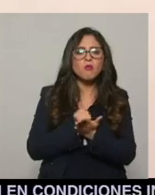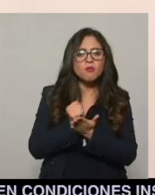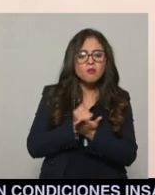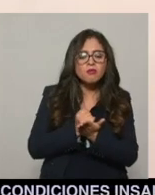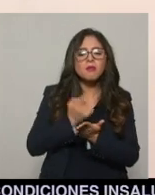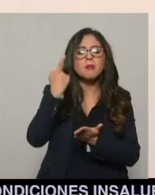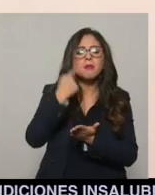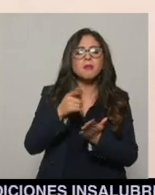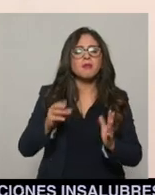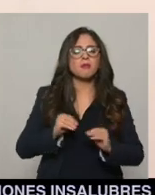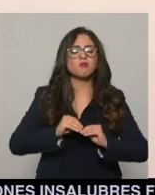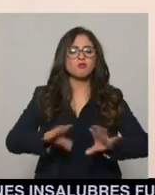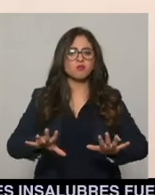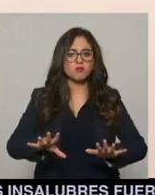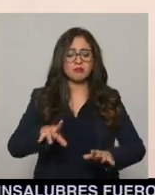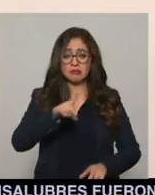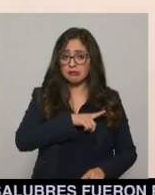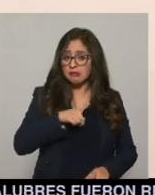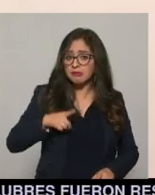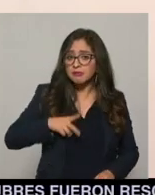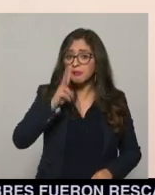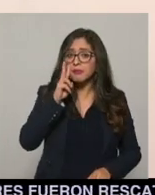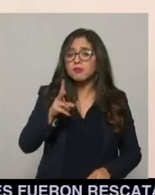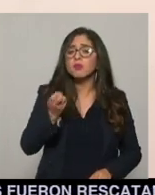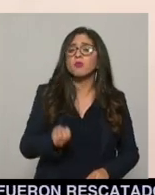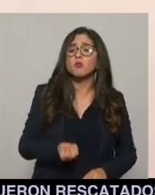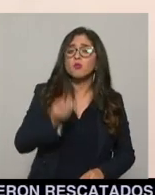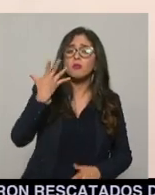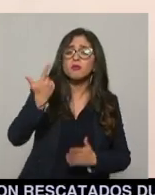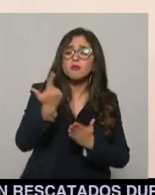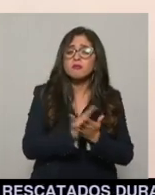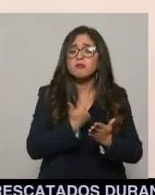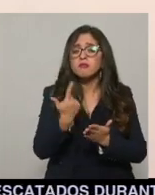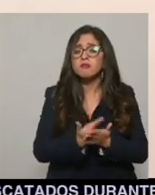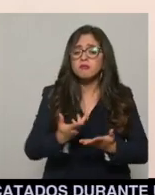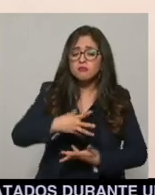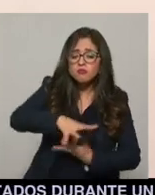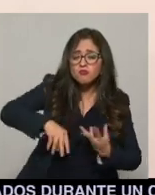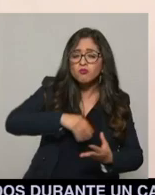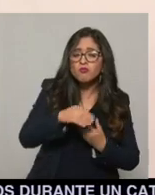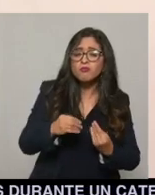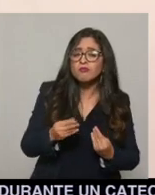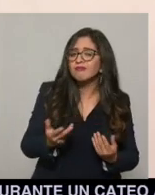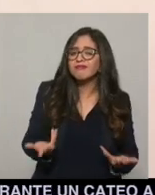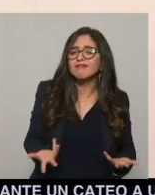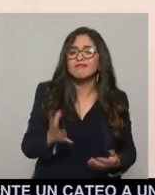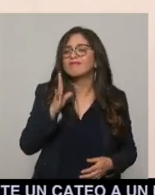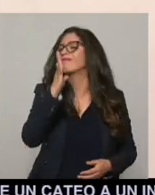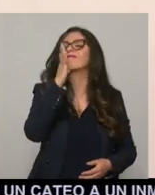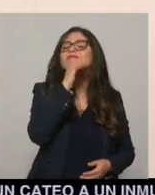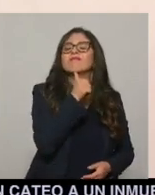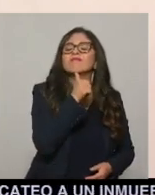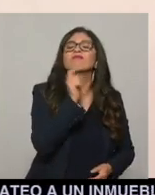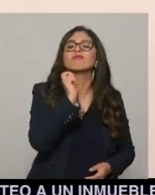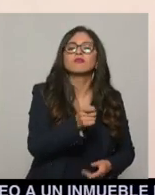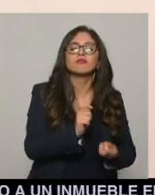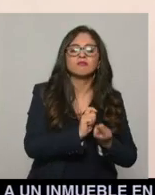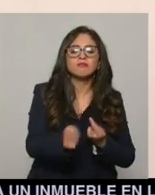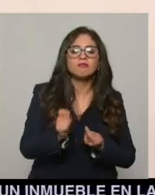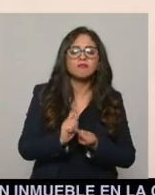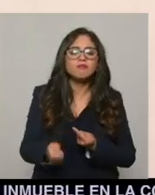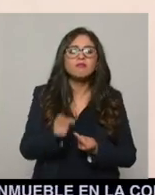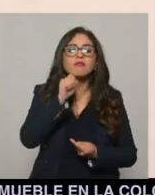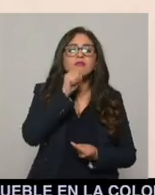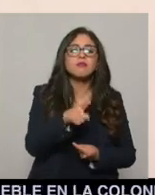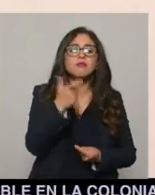espectáculos. Entonces, saber o poder cuantificar en esos espectáculos cuánto dinero corre, pues no lo podemos saber, porque también corre